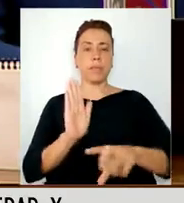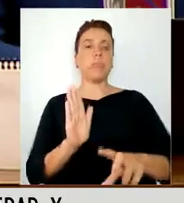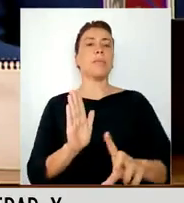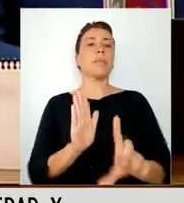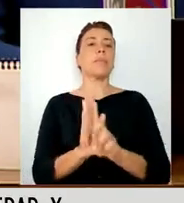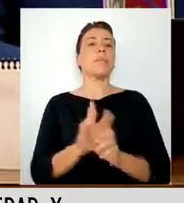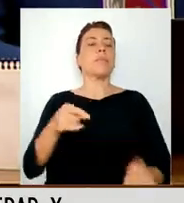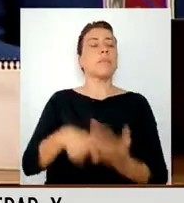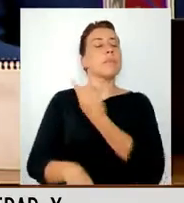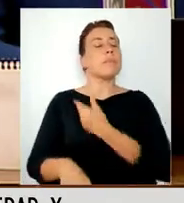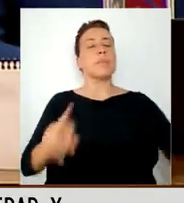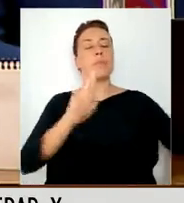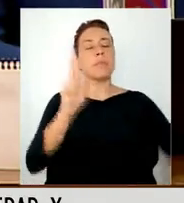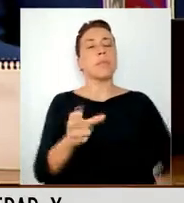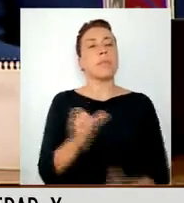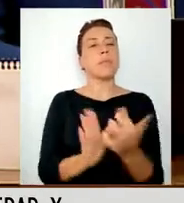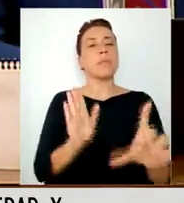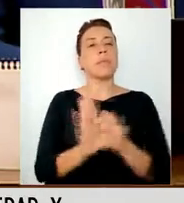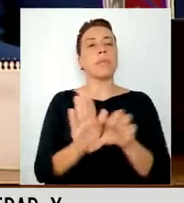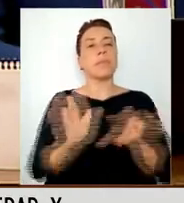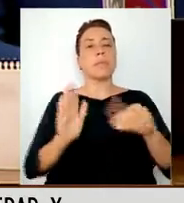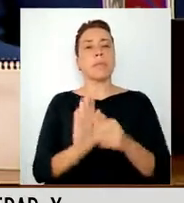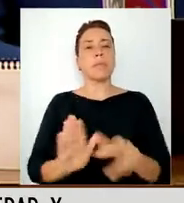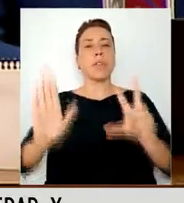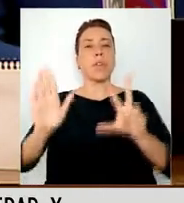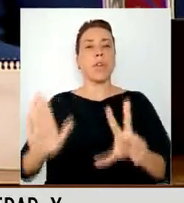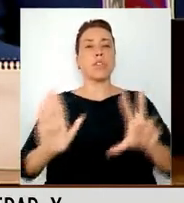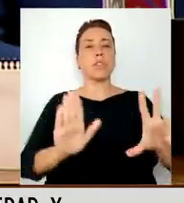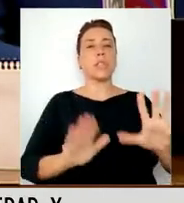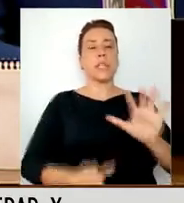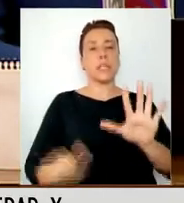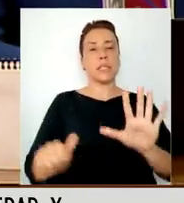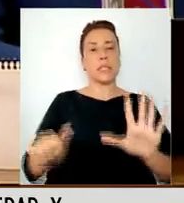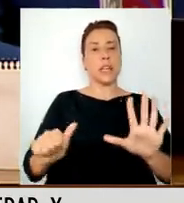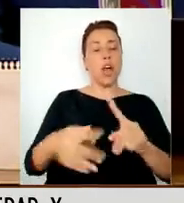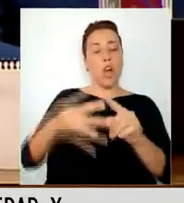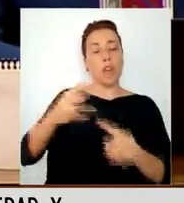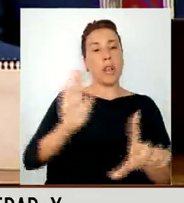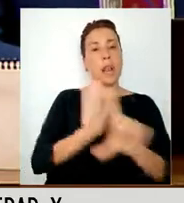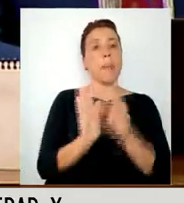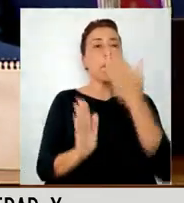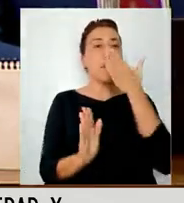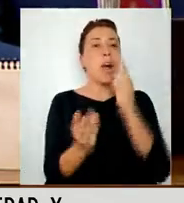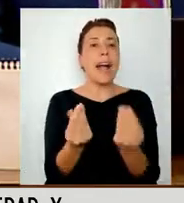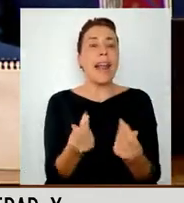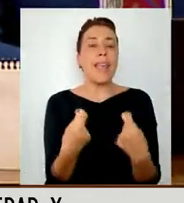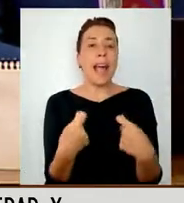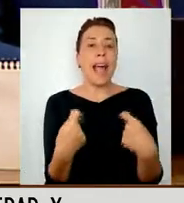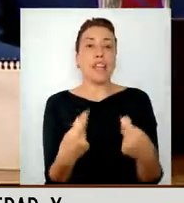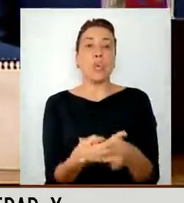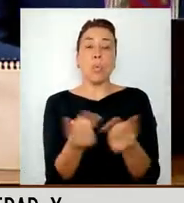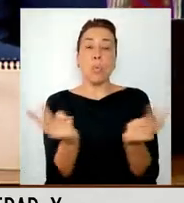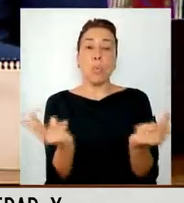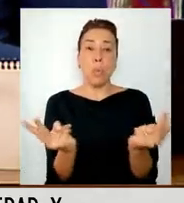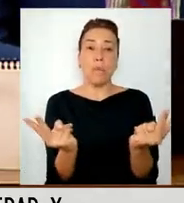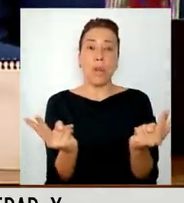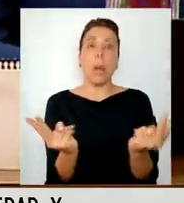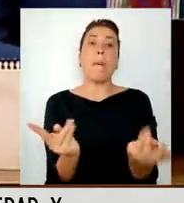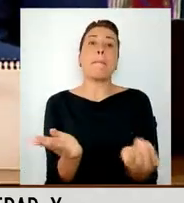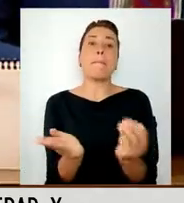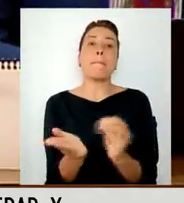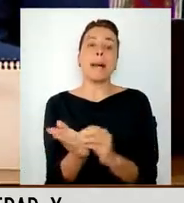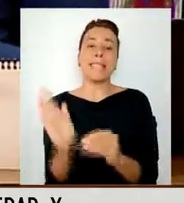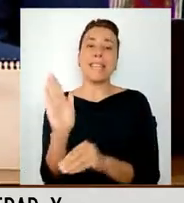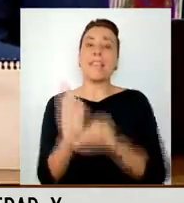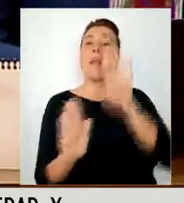moderniza la ley número 19.886 y otras leyes para mejorar la calidad del gasto público aumentar los estándares de probabilidad y